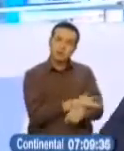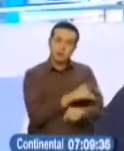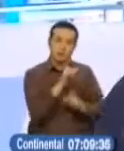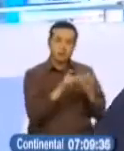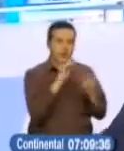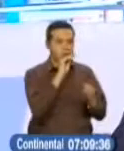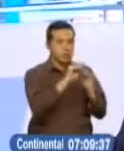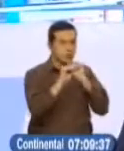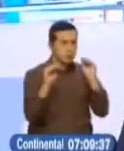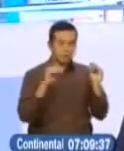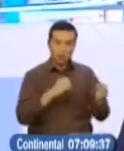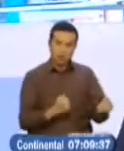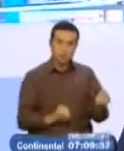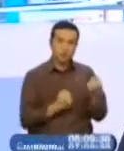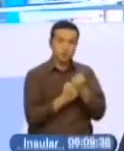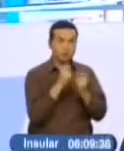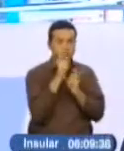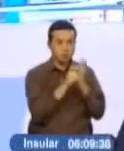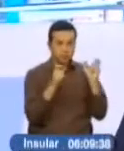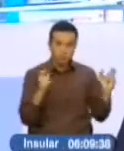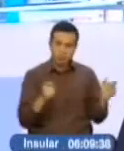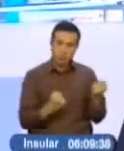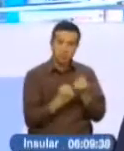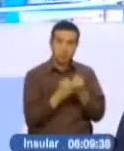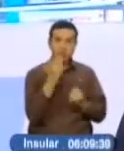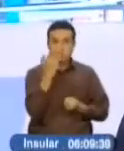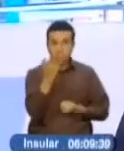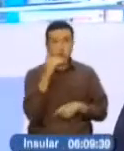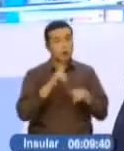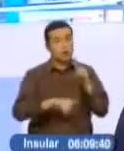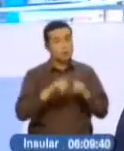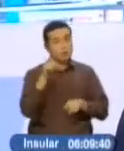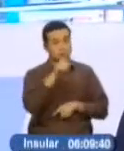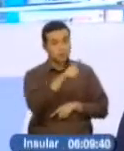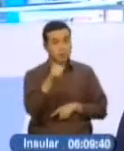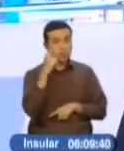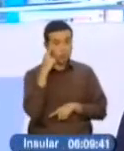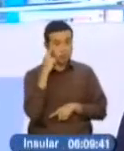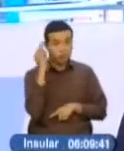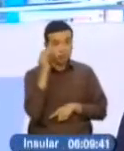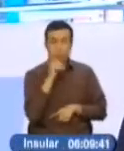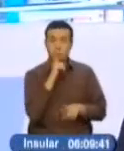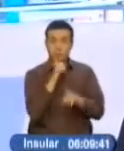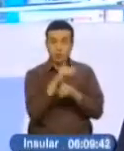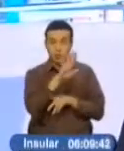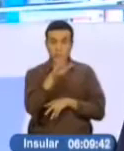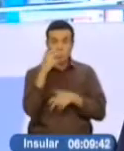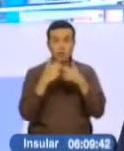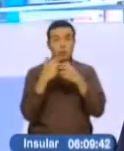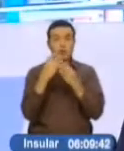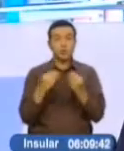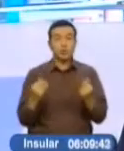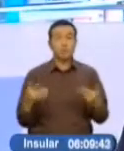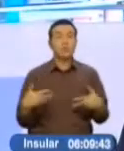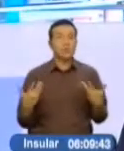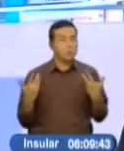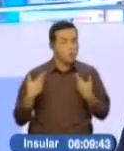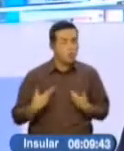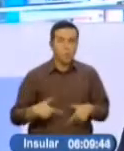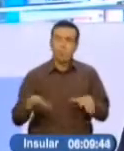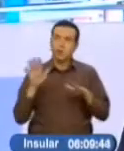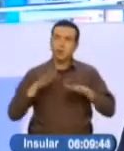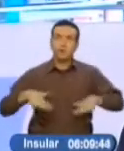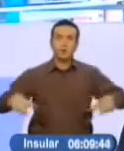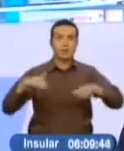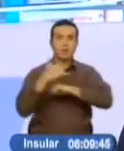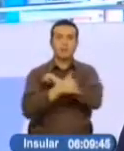ciudadanía, necesitamos un acompañamiento de la ciudadanía, y usted, amiga y amigo, puede tener la forma de resolver los problemas desde cualquier rincón del